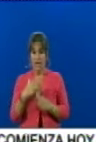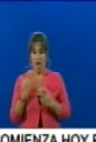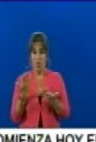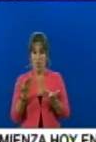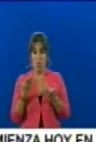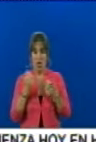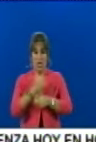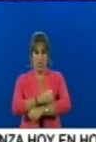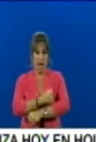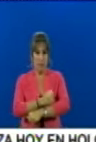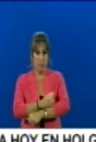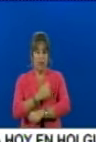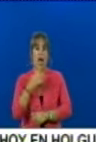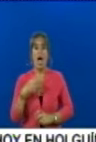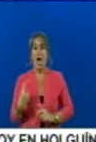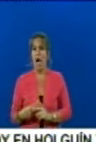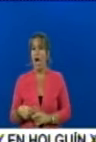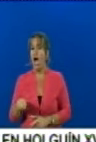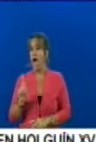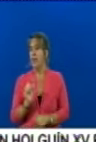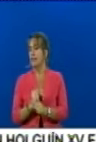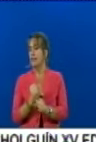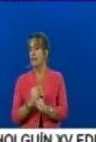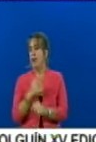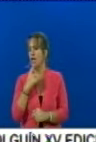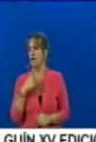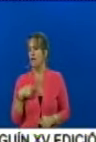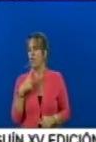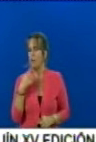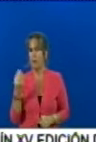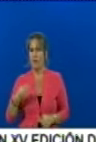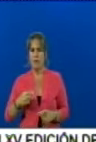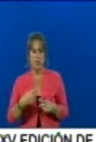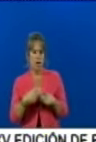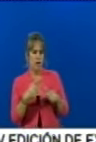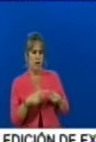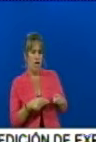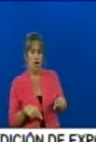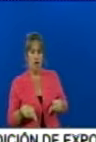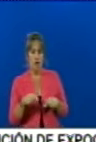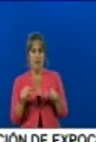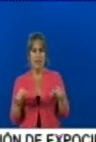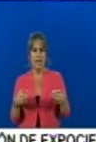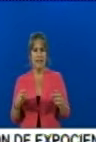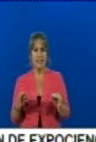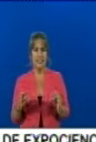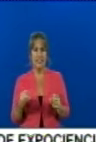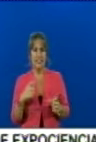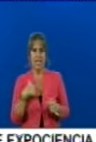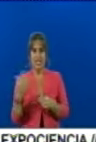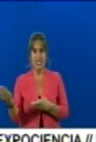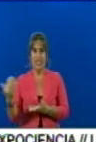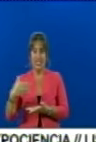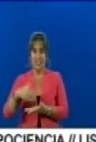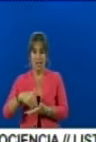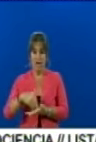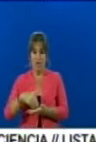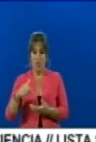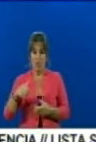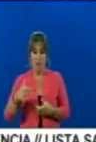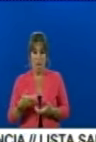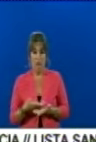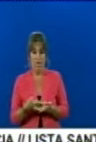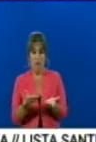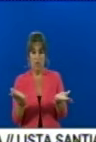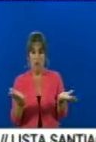días posteriores. No obstante, hoy estamos trabajando con los beneficios de productos de lo que se trajo de la casilla para